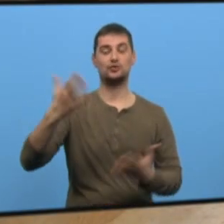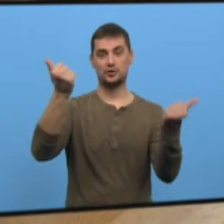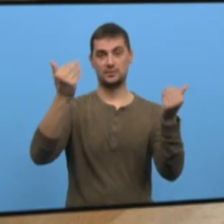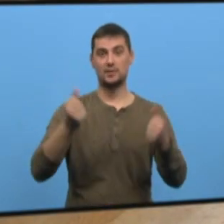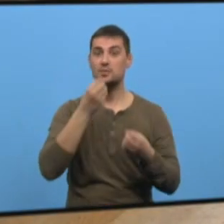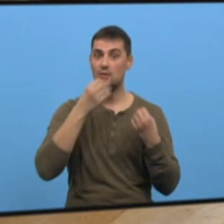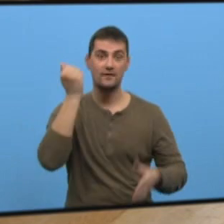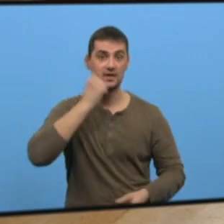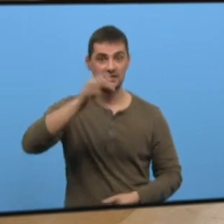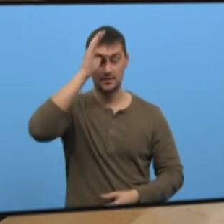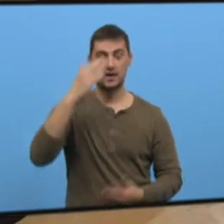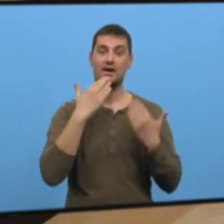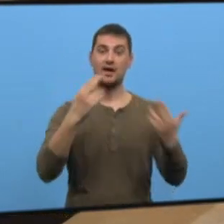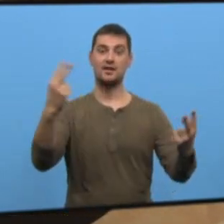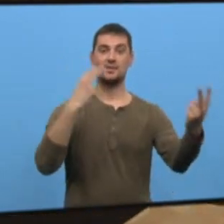grazas por